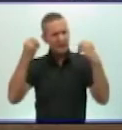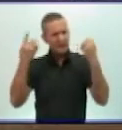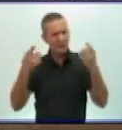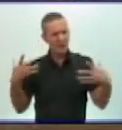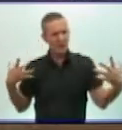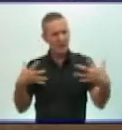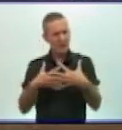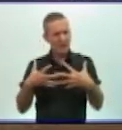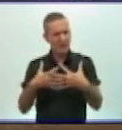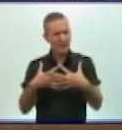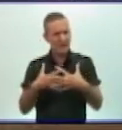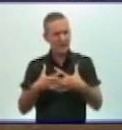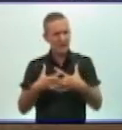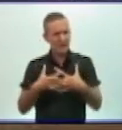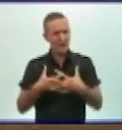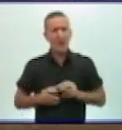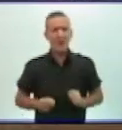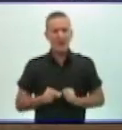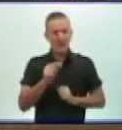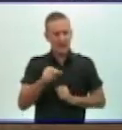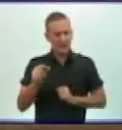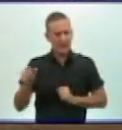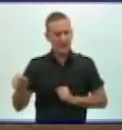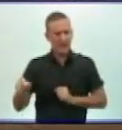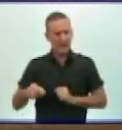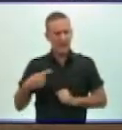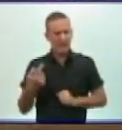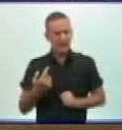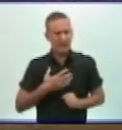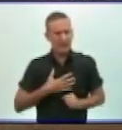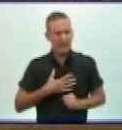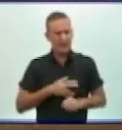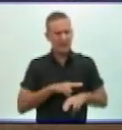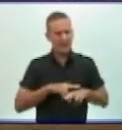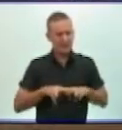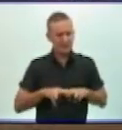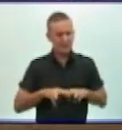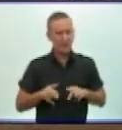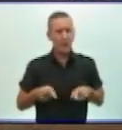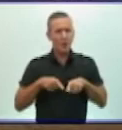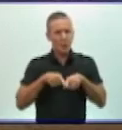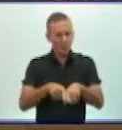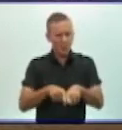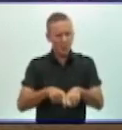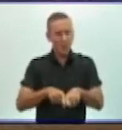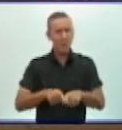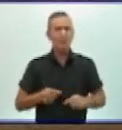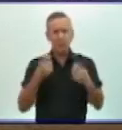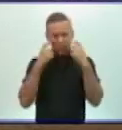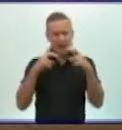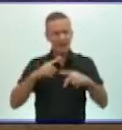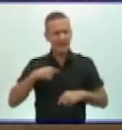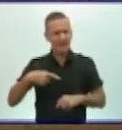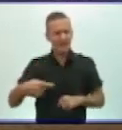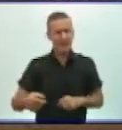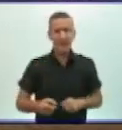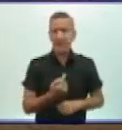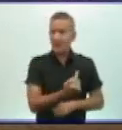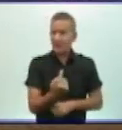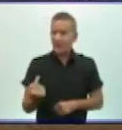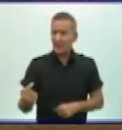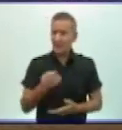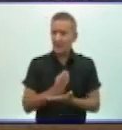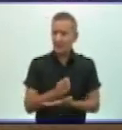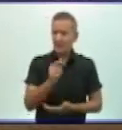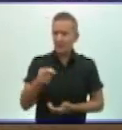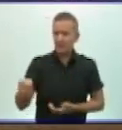relacionar un poco las figuras y situaciones de nuestra historia con nuestro acontecer diario. Este programa pretende que cada estudiante conozca sus deberes